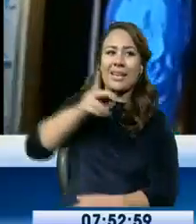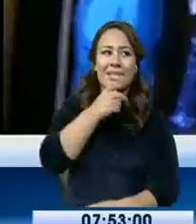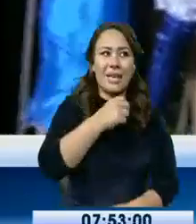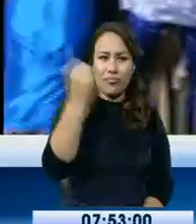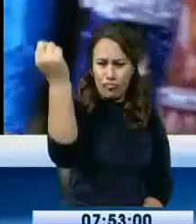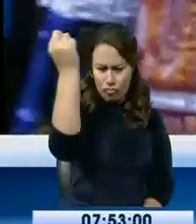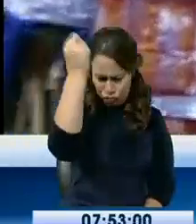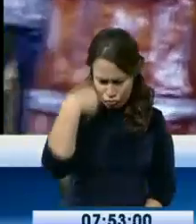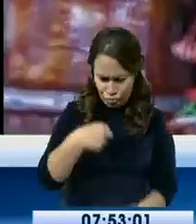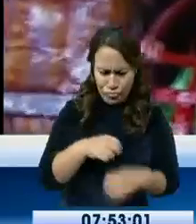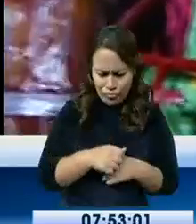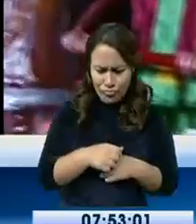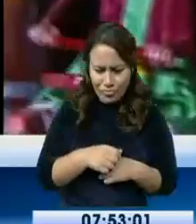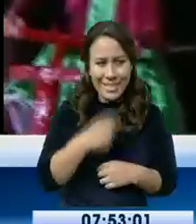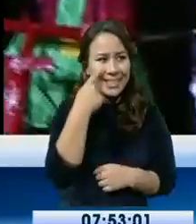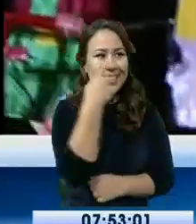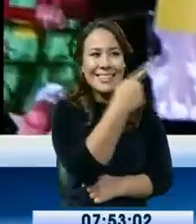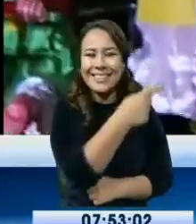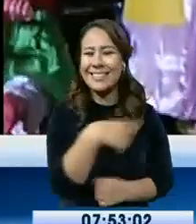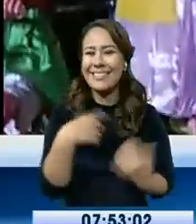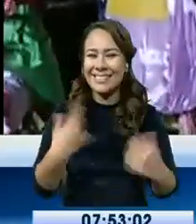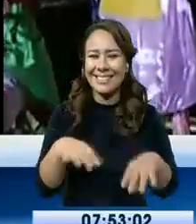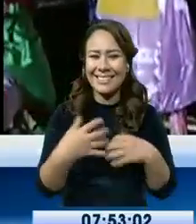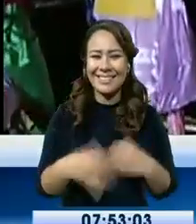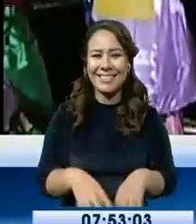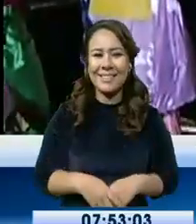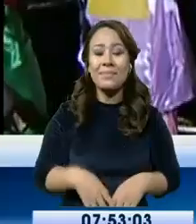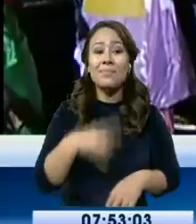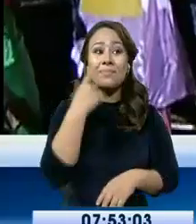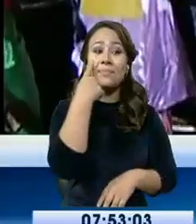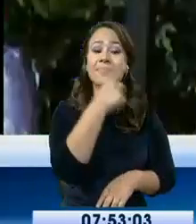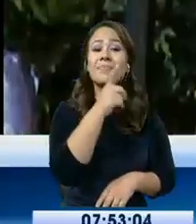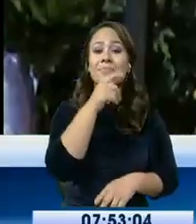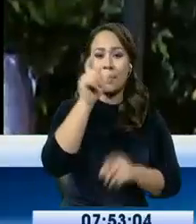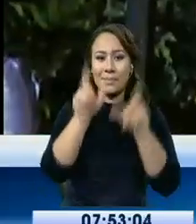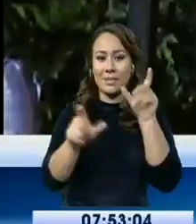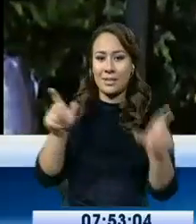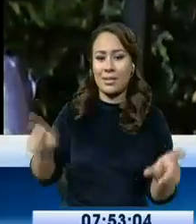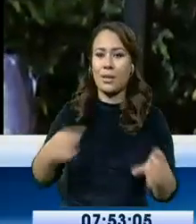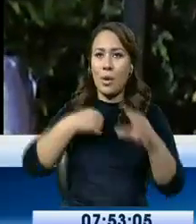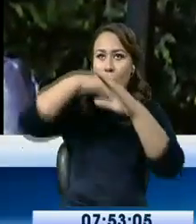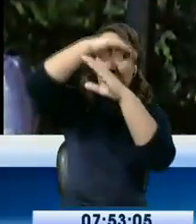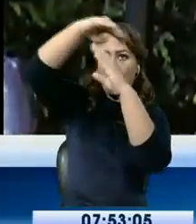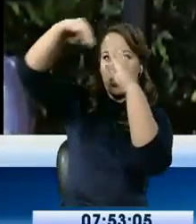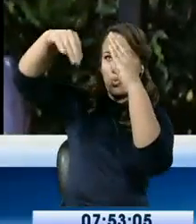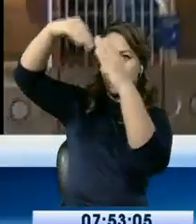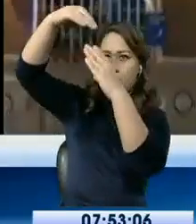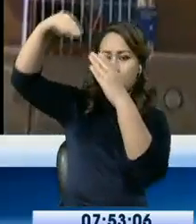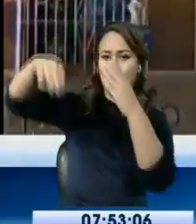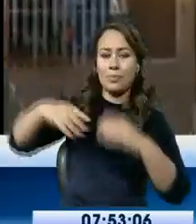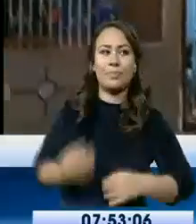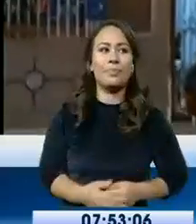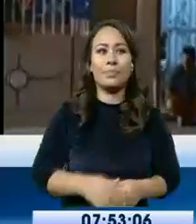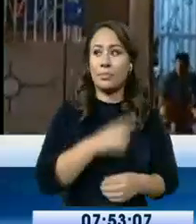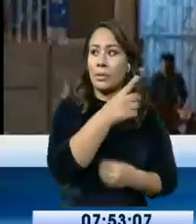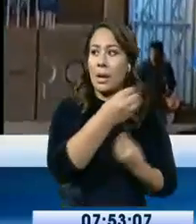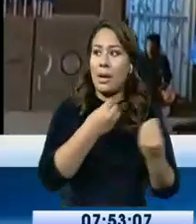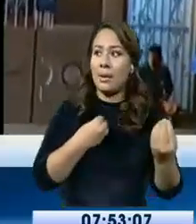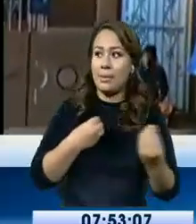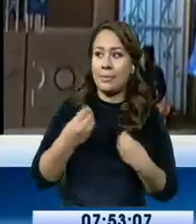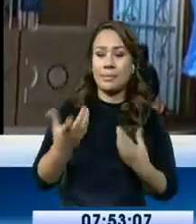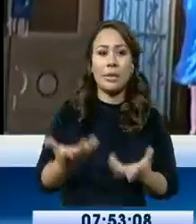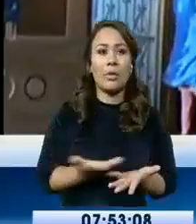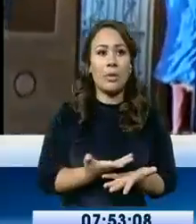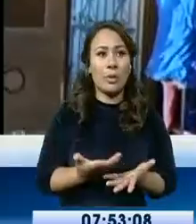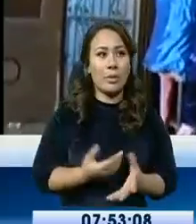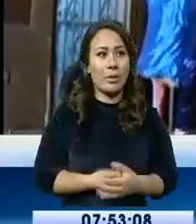personajes de la vecindad del Chavo. Los artistas manifiestan que levantar esta obra les tomó 5